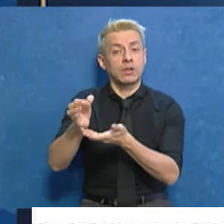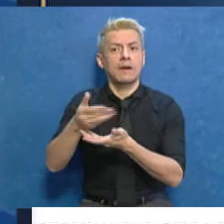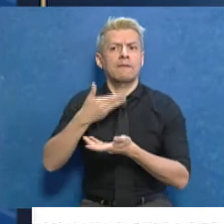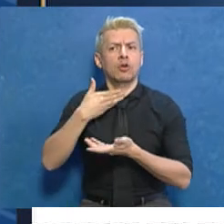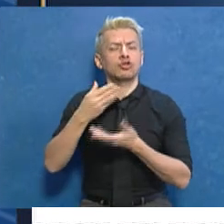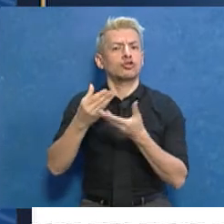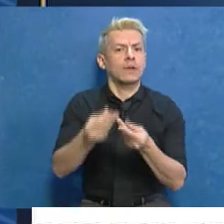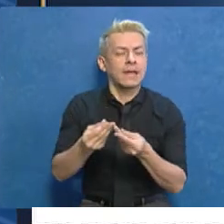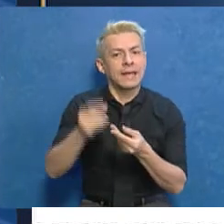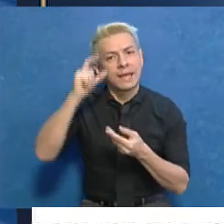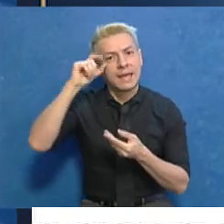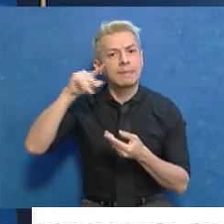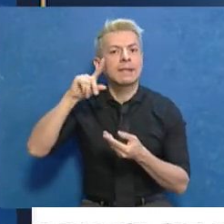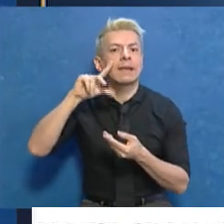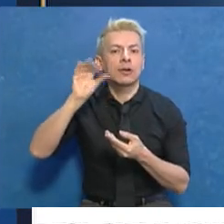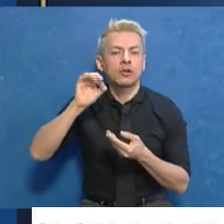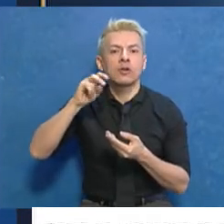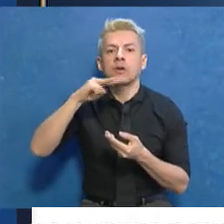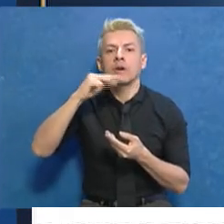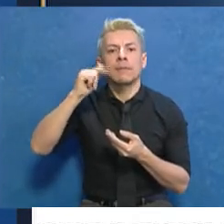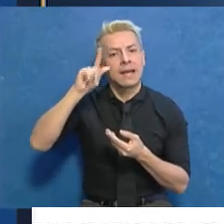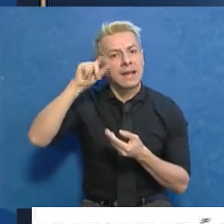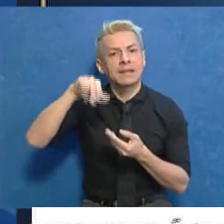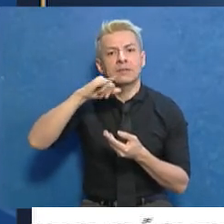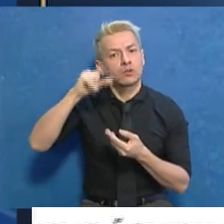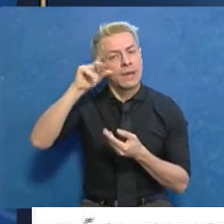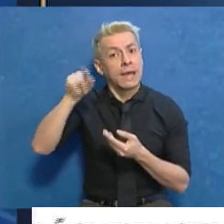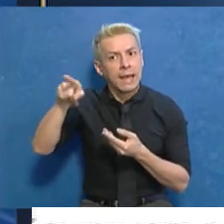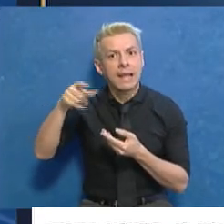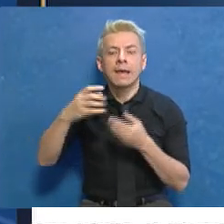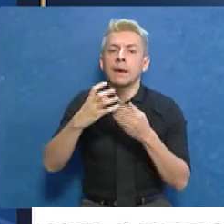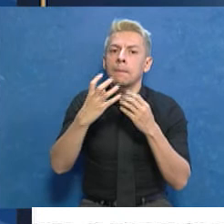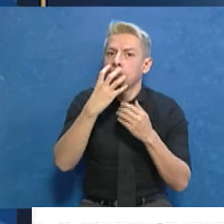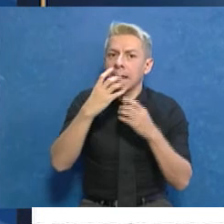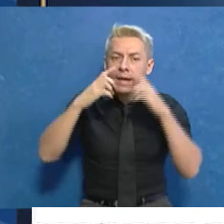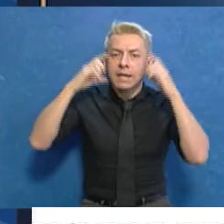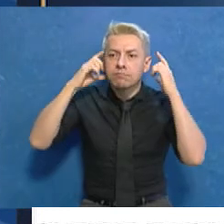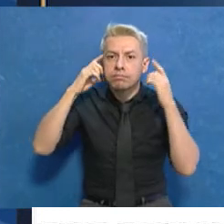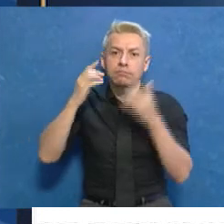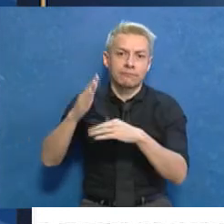Emiliano Valenzuela, un joven empresario que fabrica máscaras de protección facial.